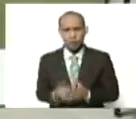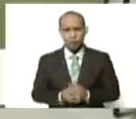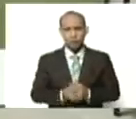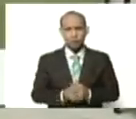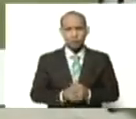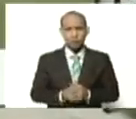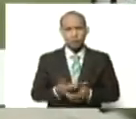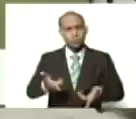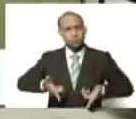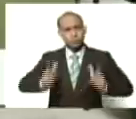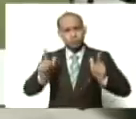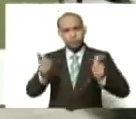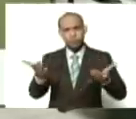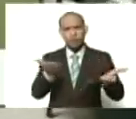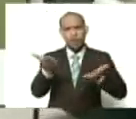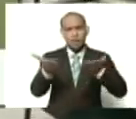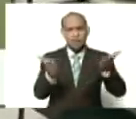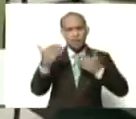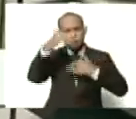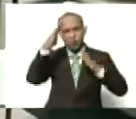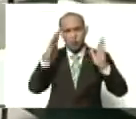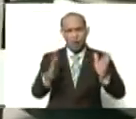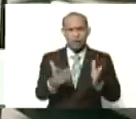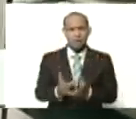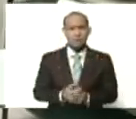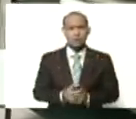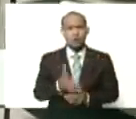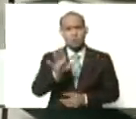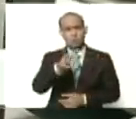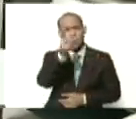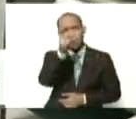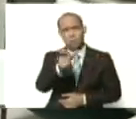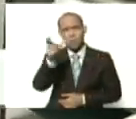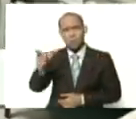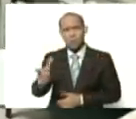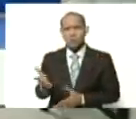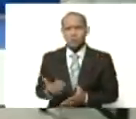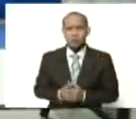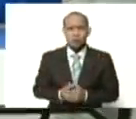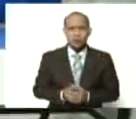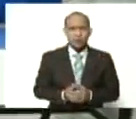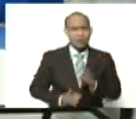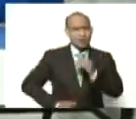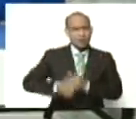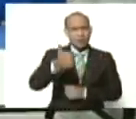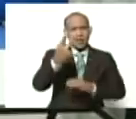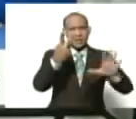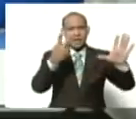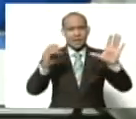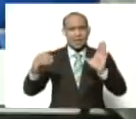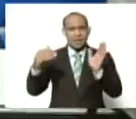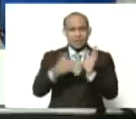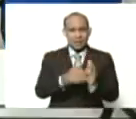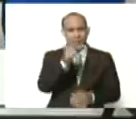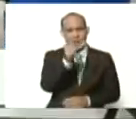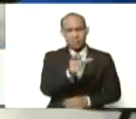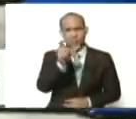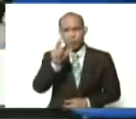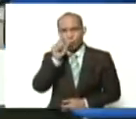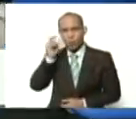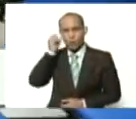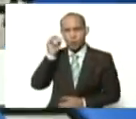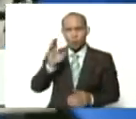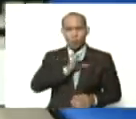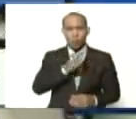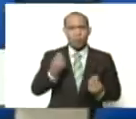se prestan importantes servicios y atendemos a una población, como bien dijo el protector, de más de 70.000 merideños.